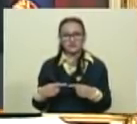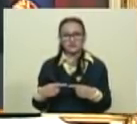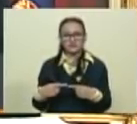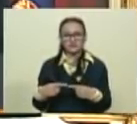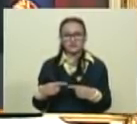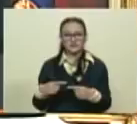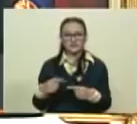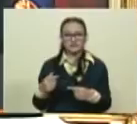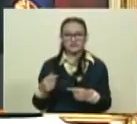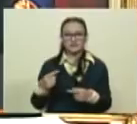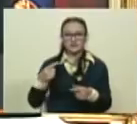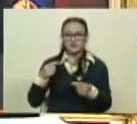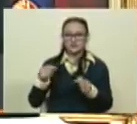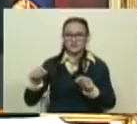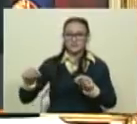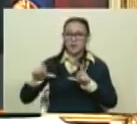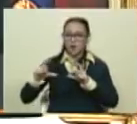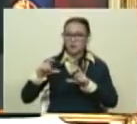decenas de manifestaciones,